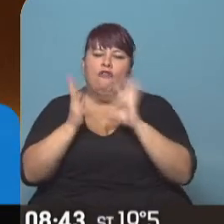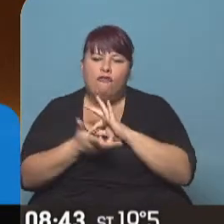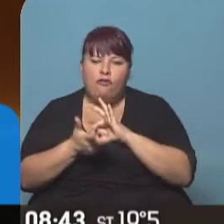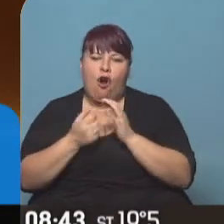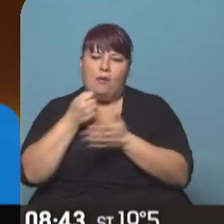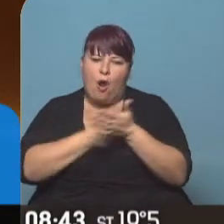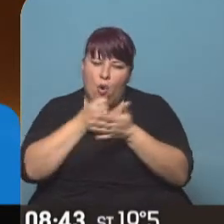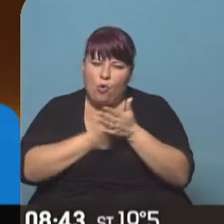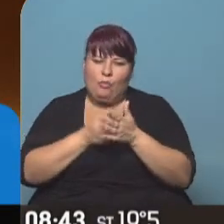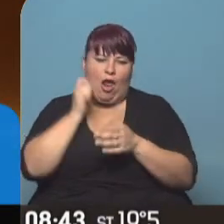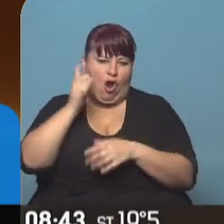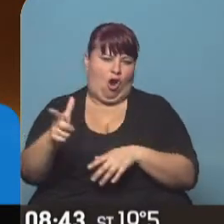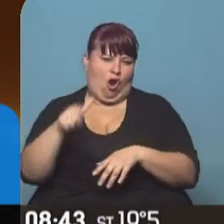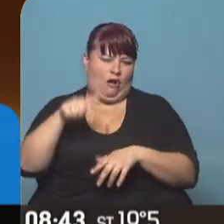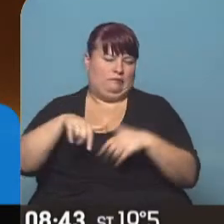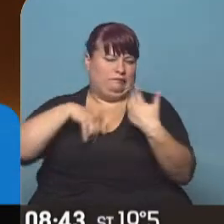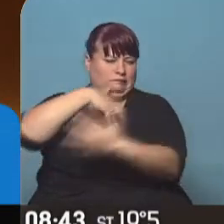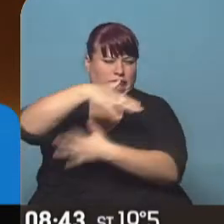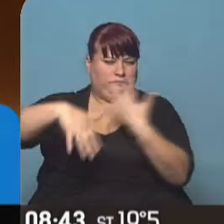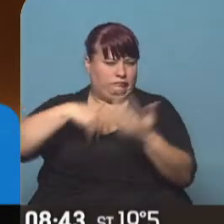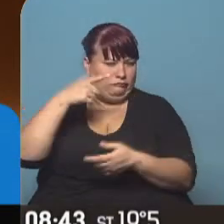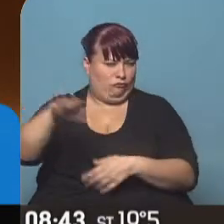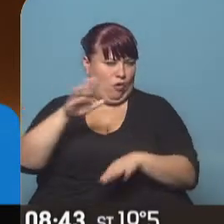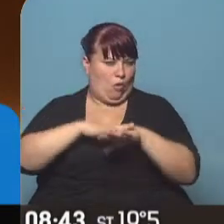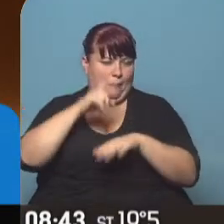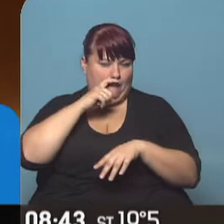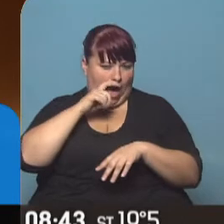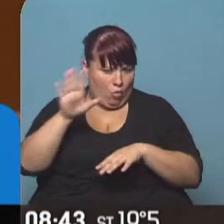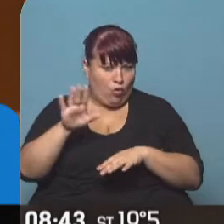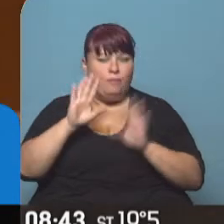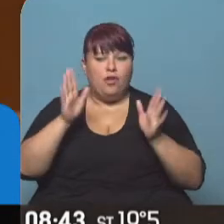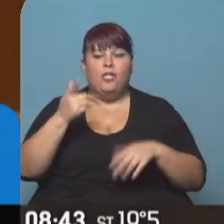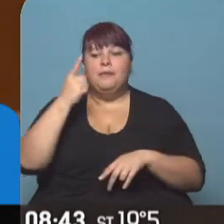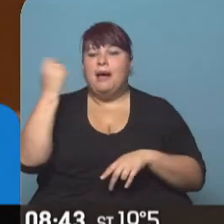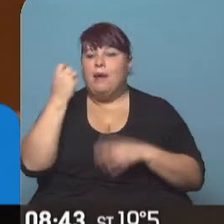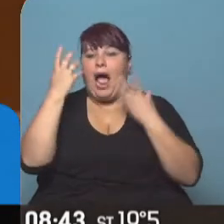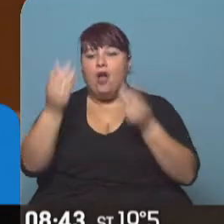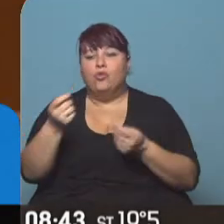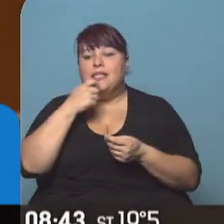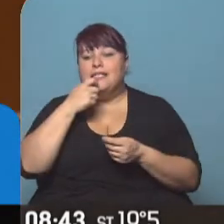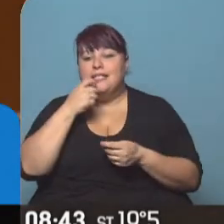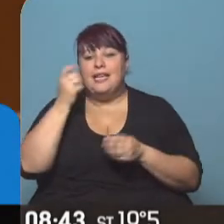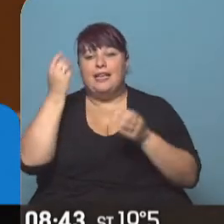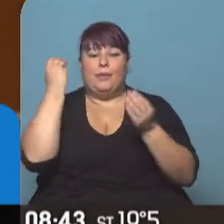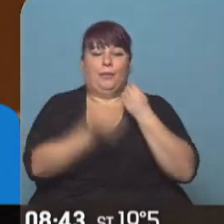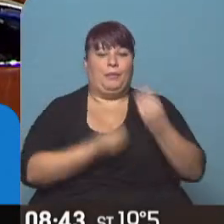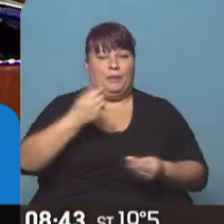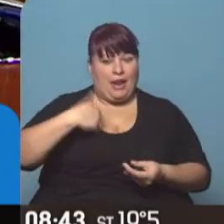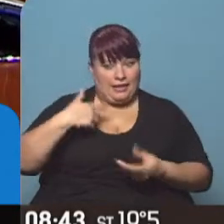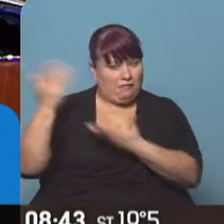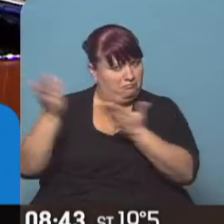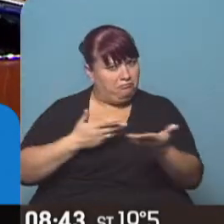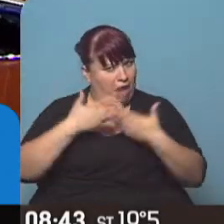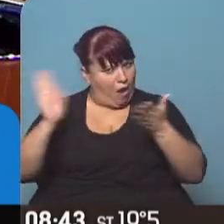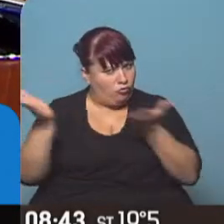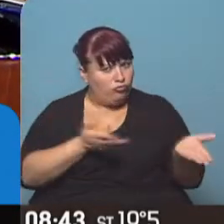salir de está enredada que nos puso madura por lo pronto la principal ayuda es a aquellos que se exilian en nuestro país y se los recibe